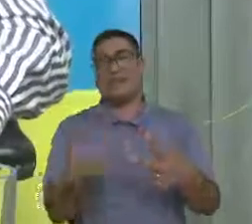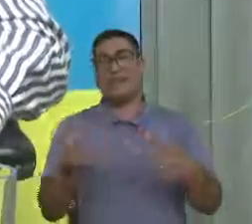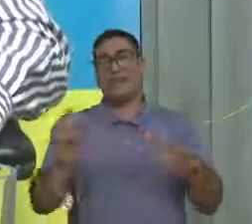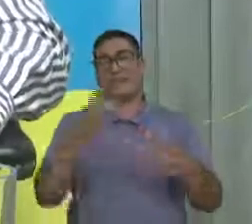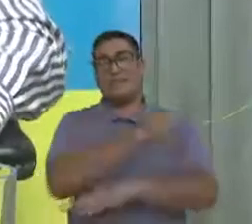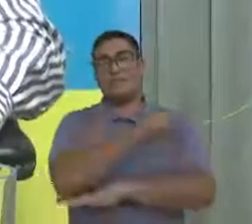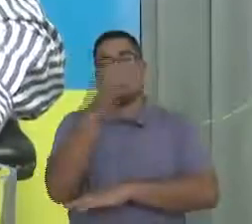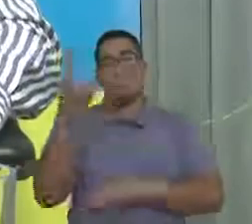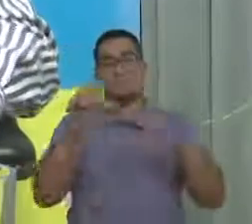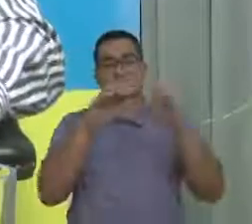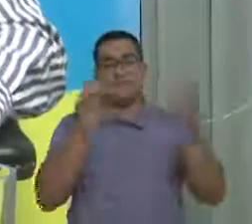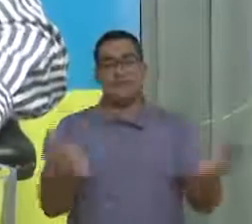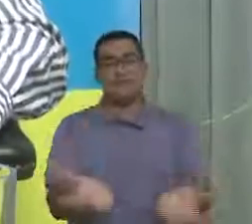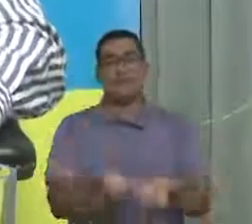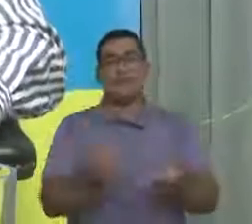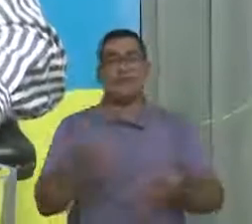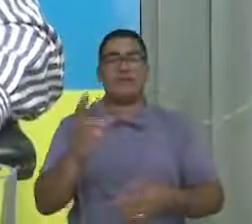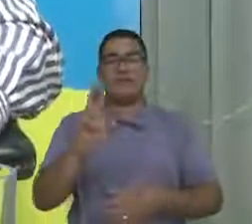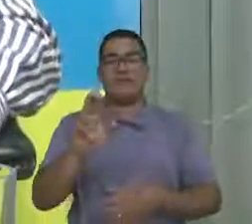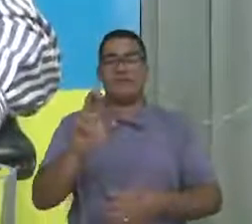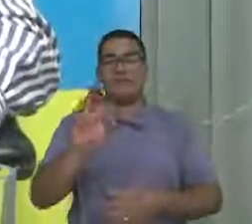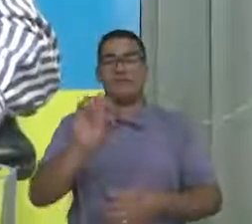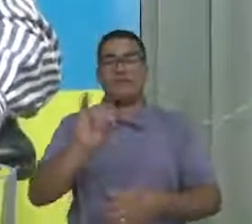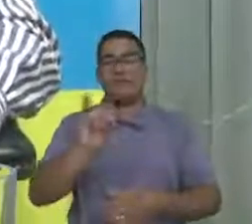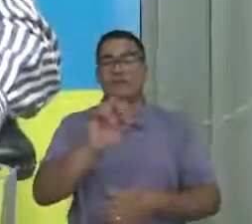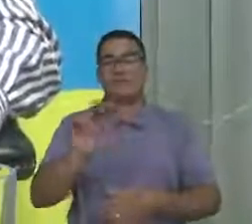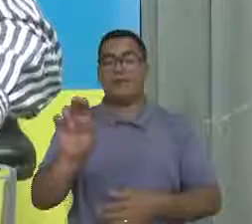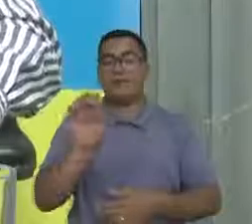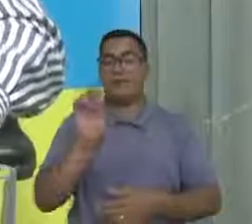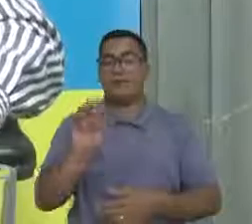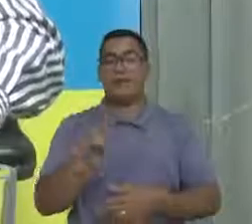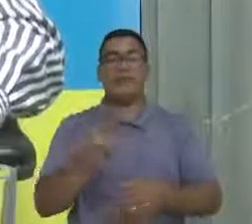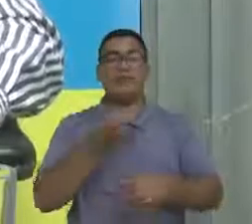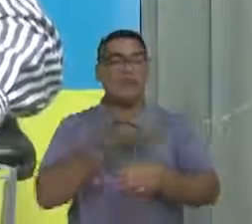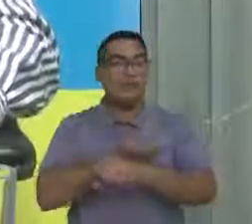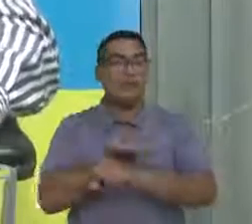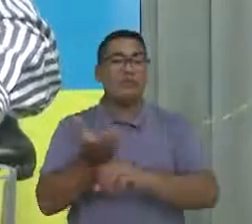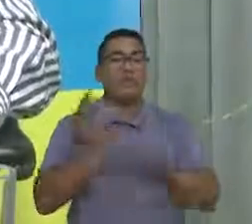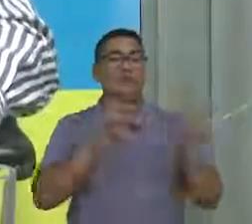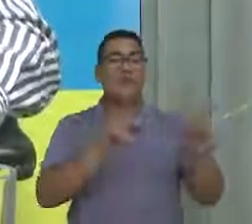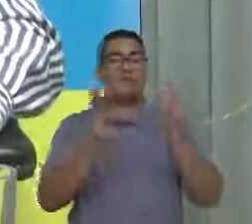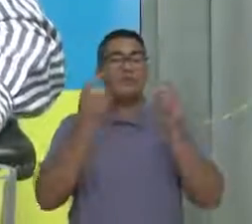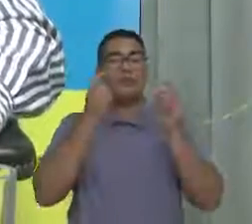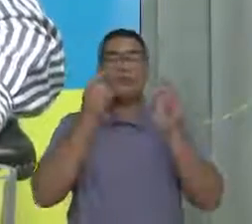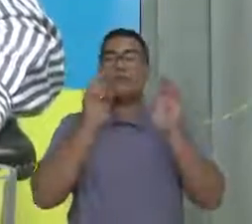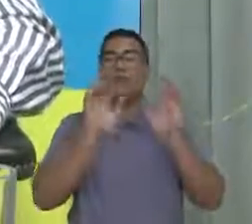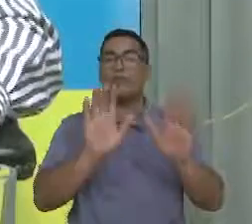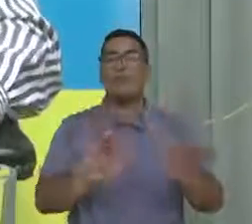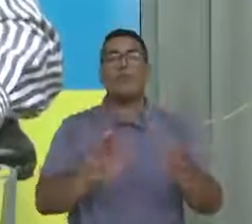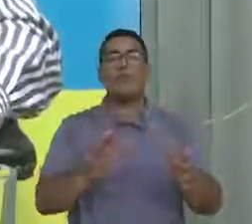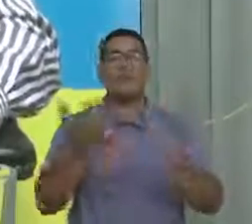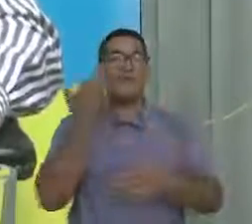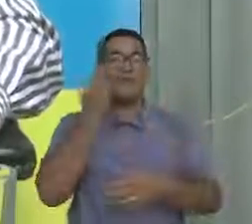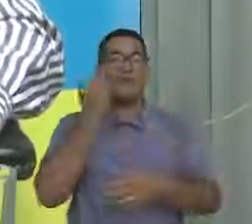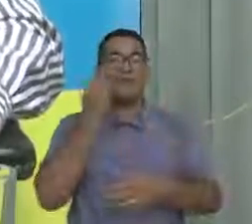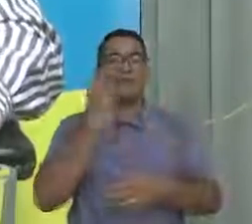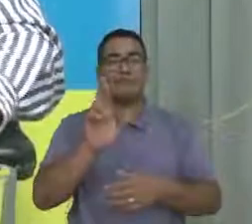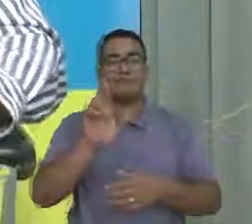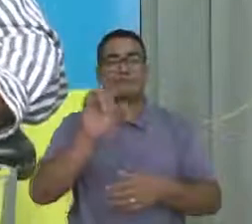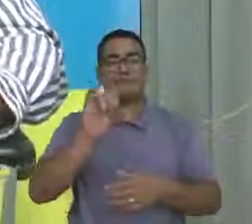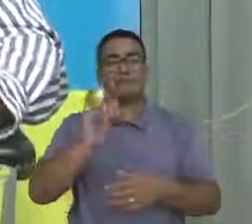Mundial del Riñón con el objetivo de enviar mensajes para la prevención y detección temprana de las enfermedades